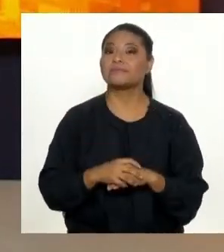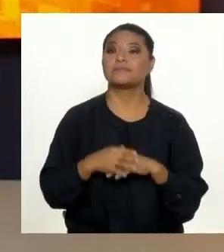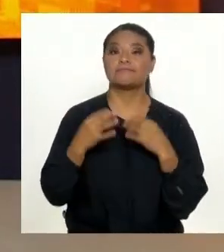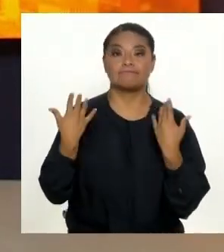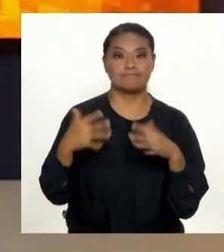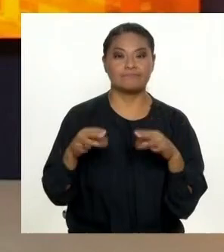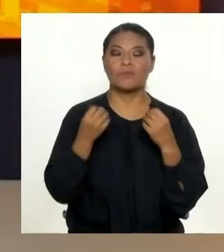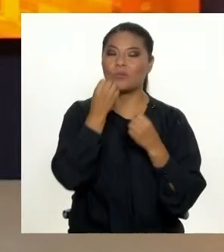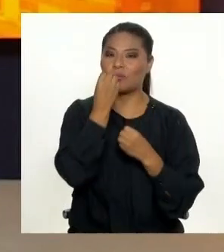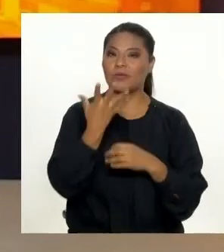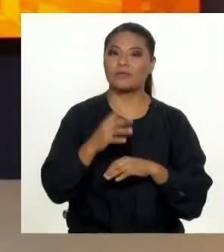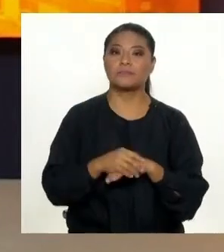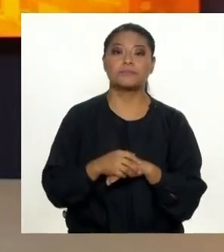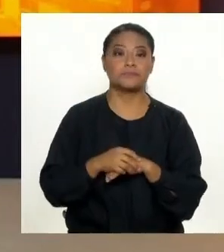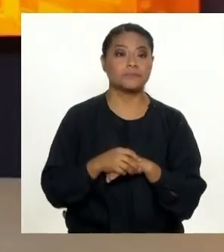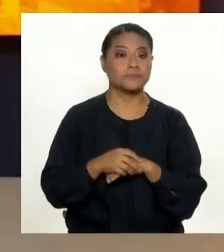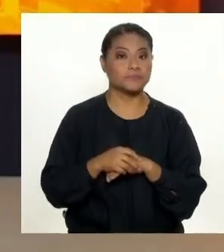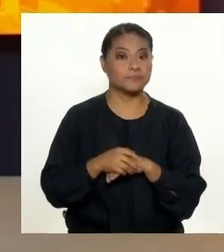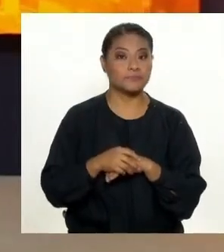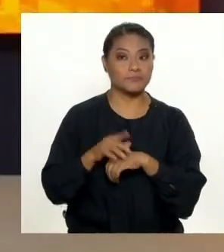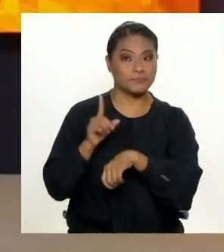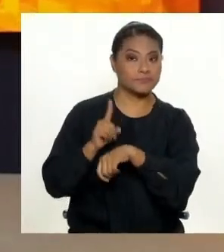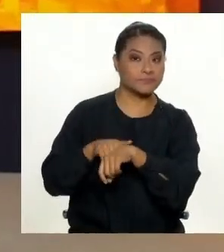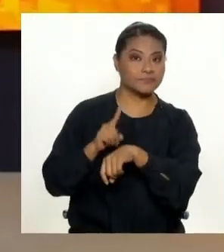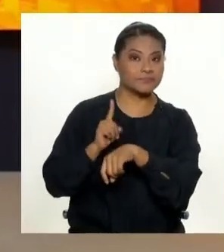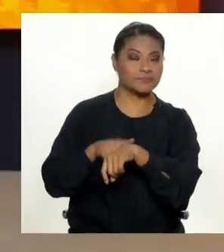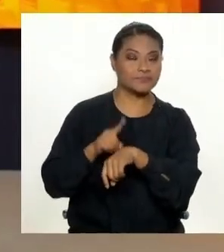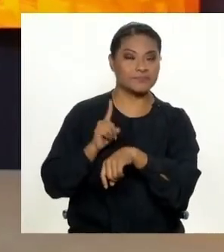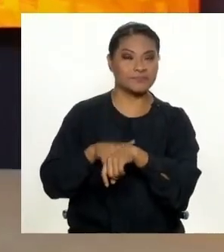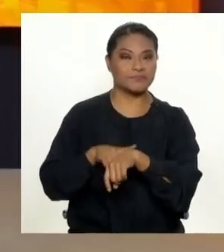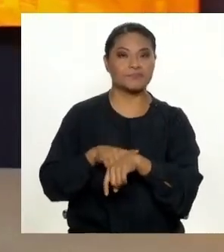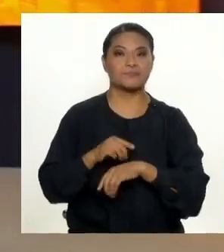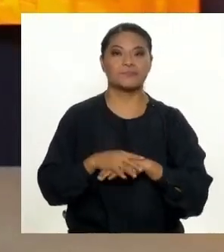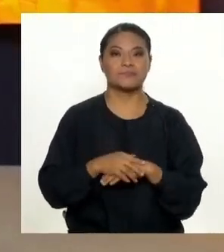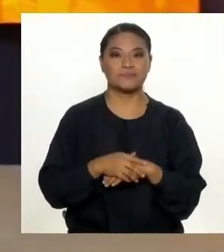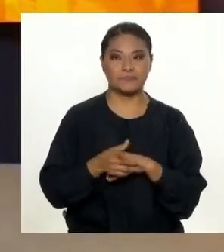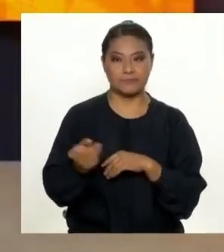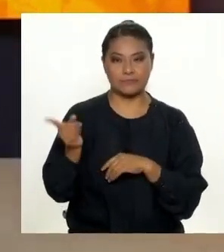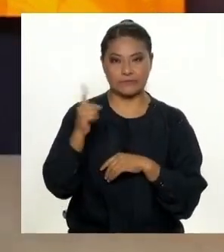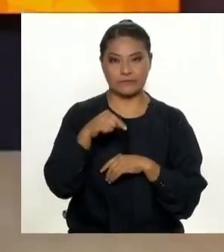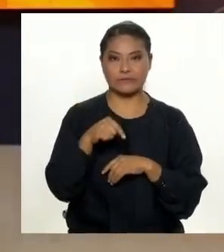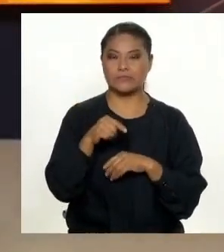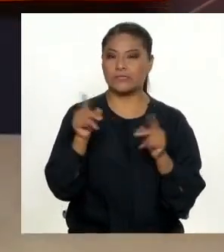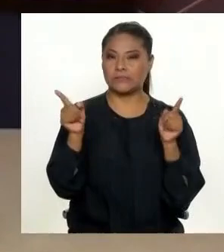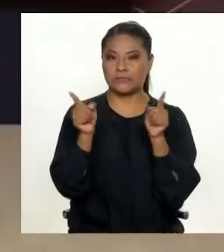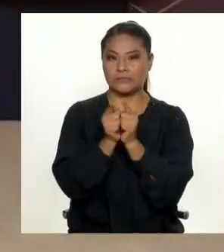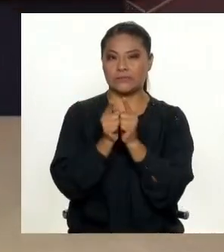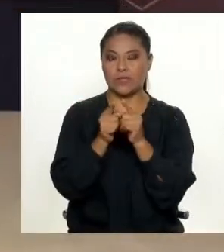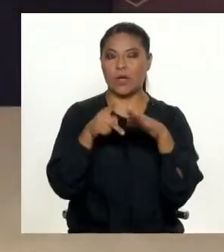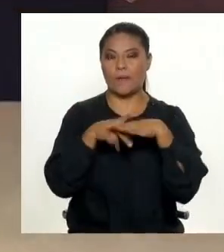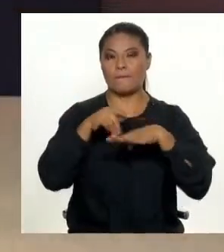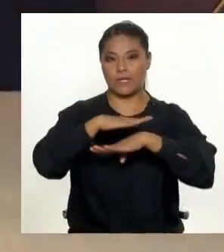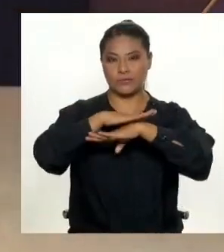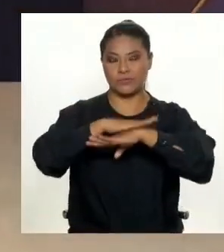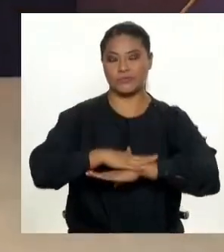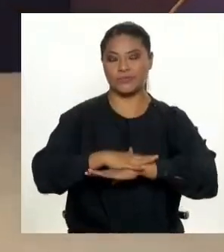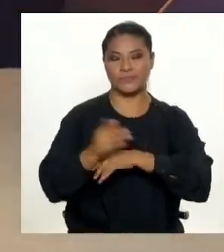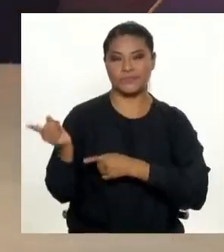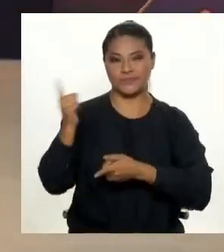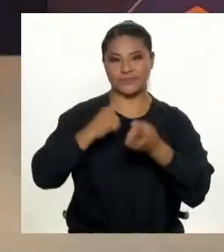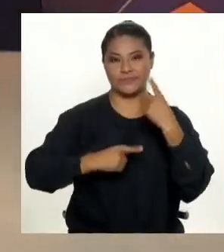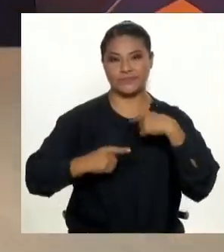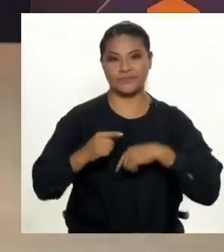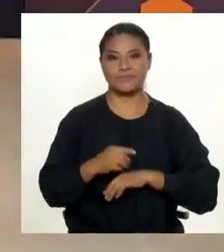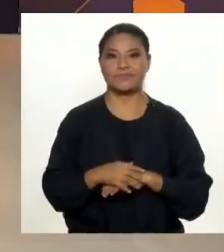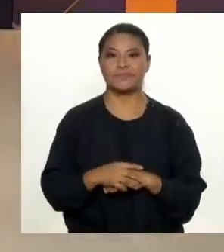supuesto. Ajá. Y con esto nosotros a las 19:45 nos toca irnos a una rapidísima pausa comercial. Volvemos a ¿Qué está